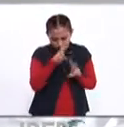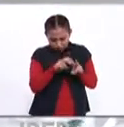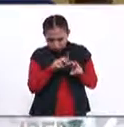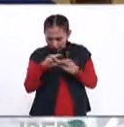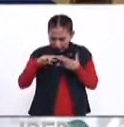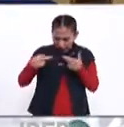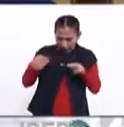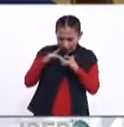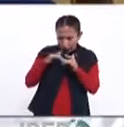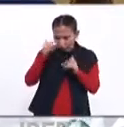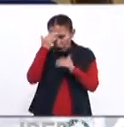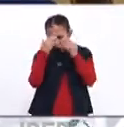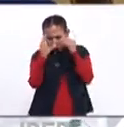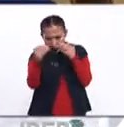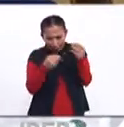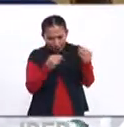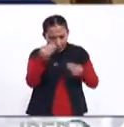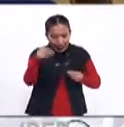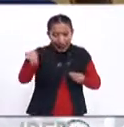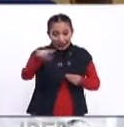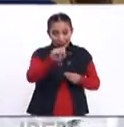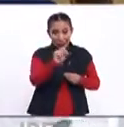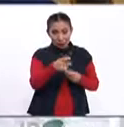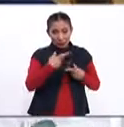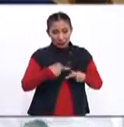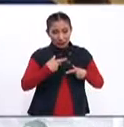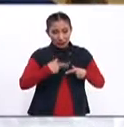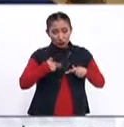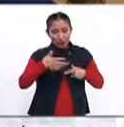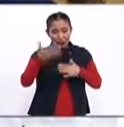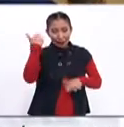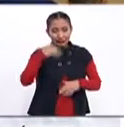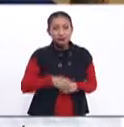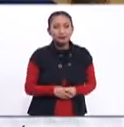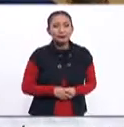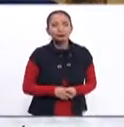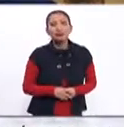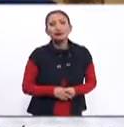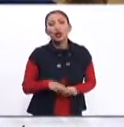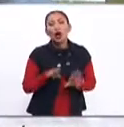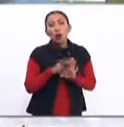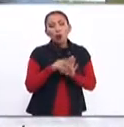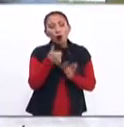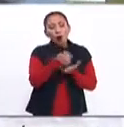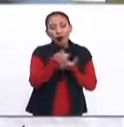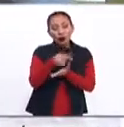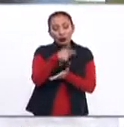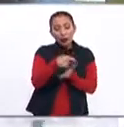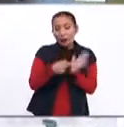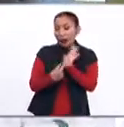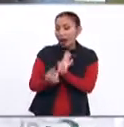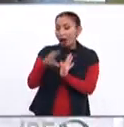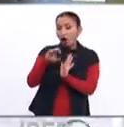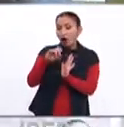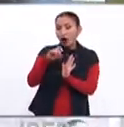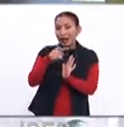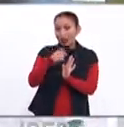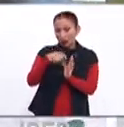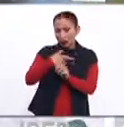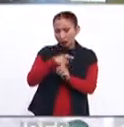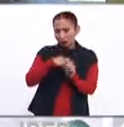de relaciones y de conocimiento en las que estos acervos se muevan. Pensar la Secretaría como una palanca para proyectar al Colegio